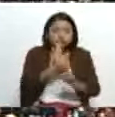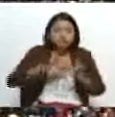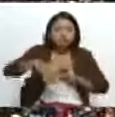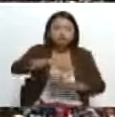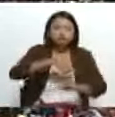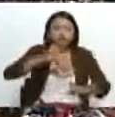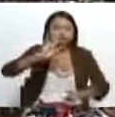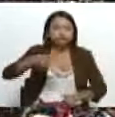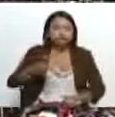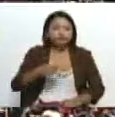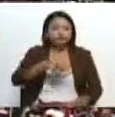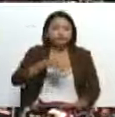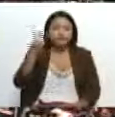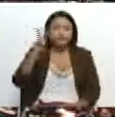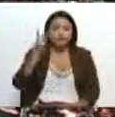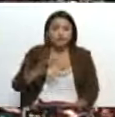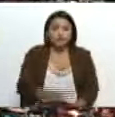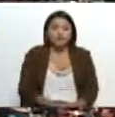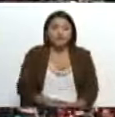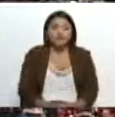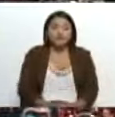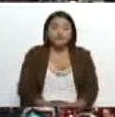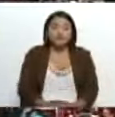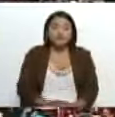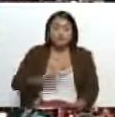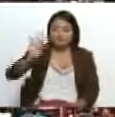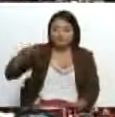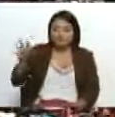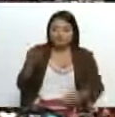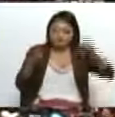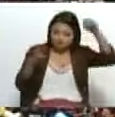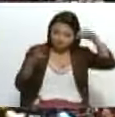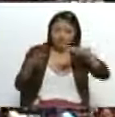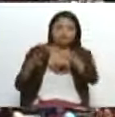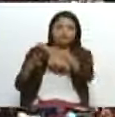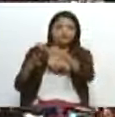nuestra soberanía, porque el sol de Venezuela...